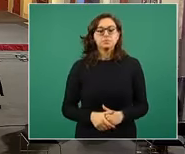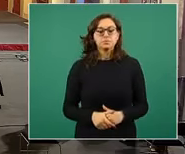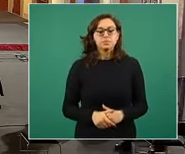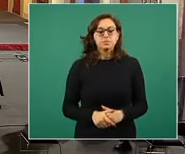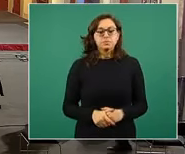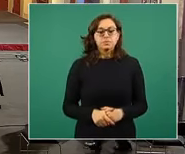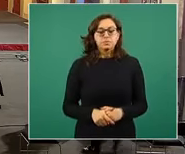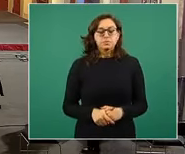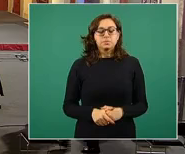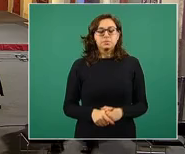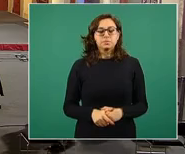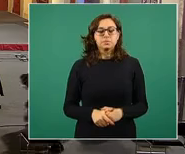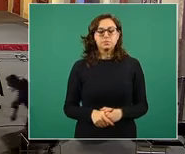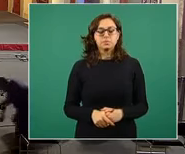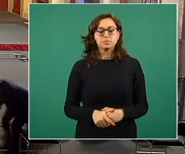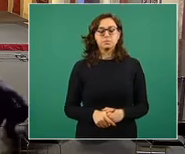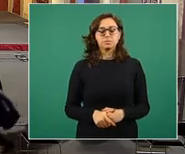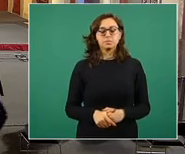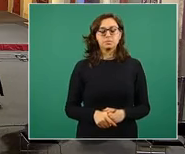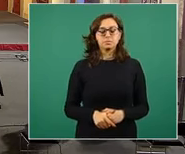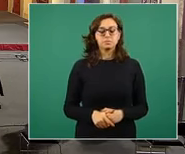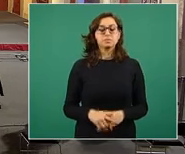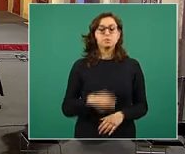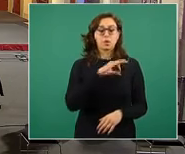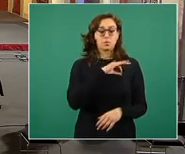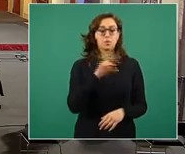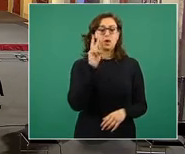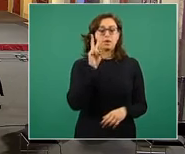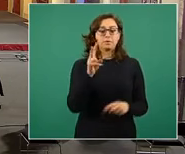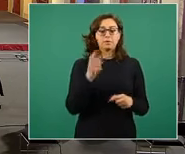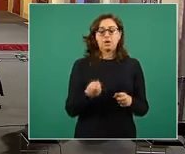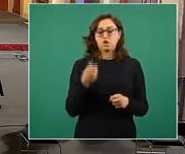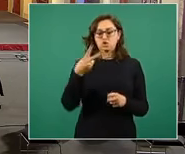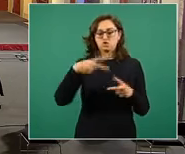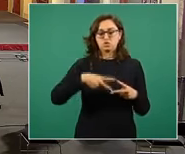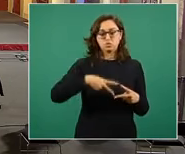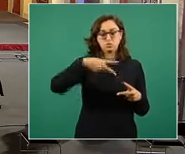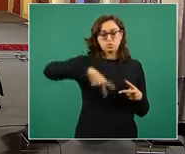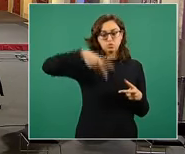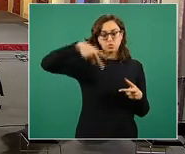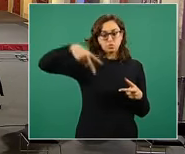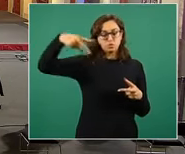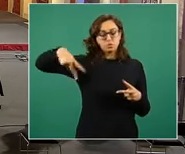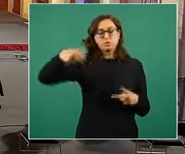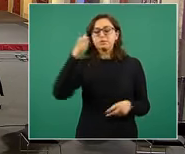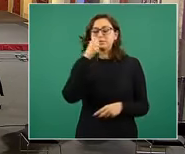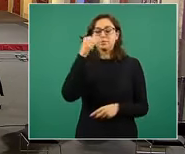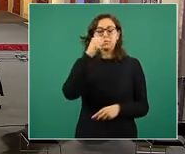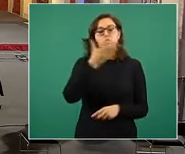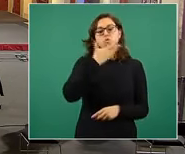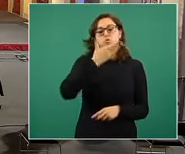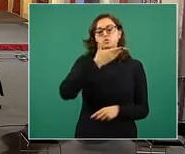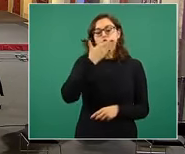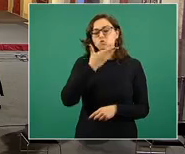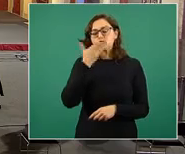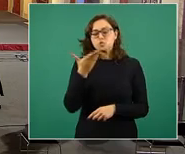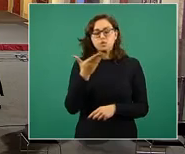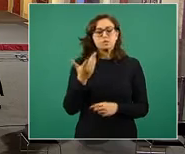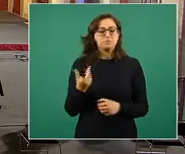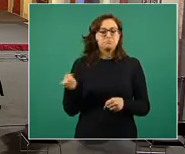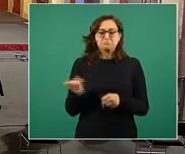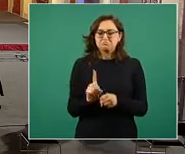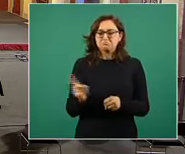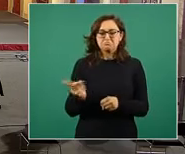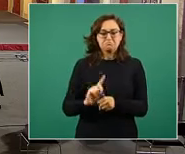Bien, aquí tenemos la actualización de las dos curvas epidémicas que presentamos normalmente durante todas las